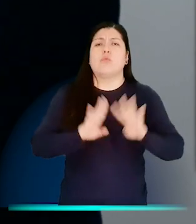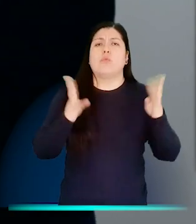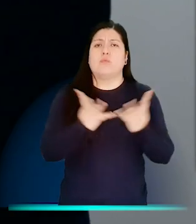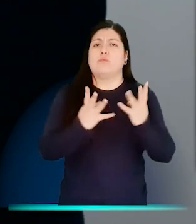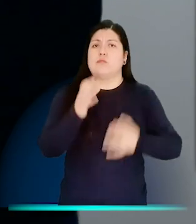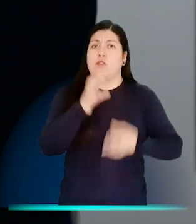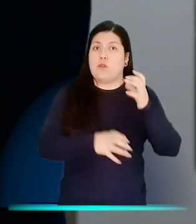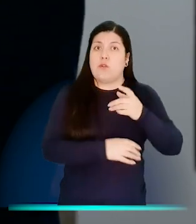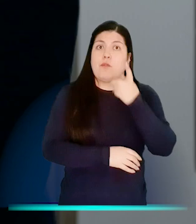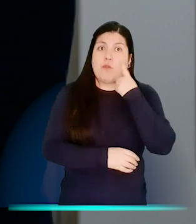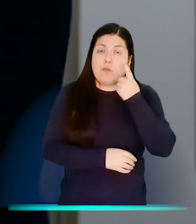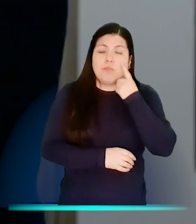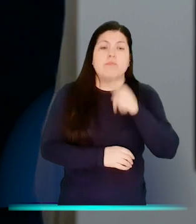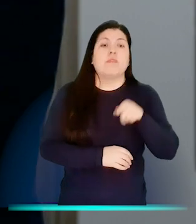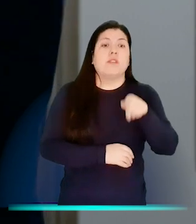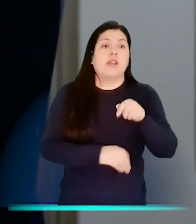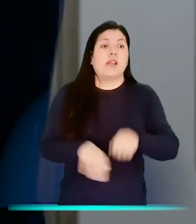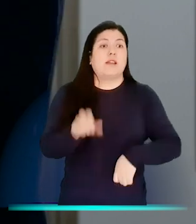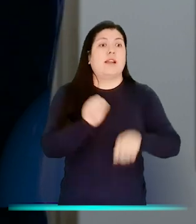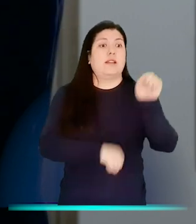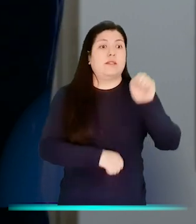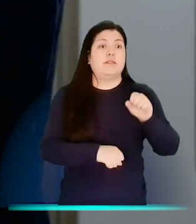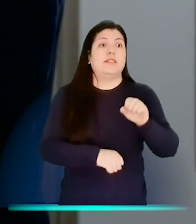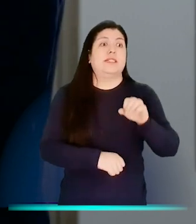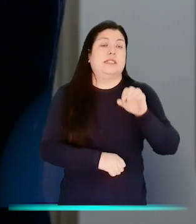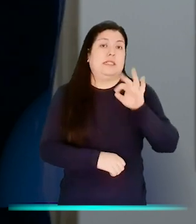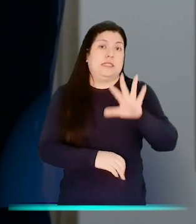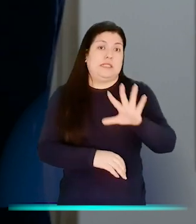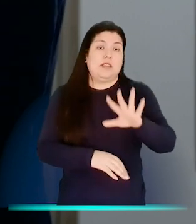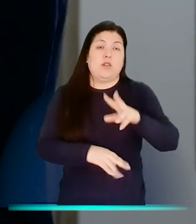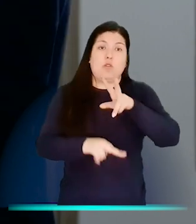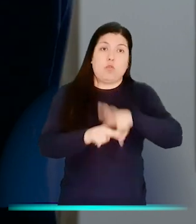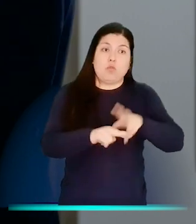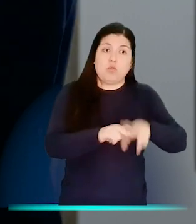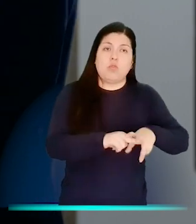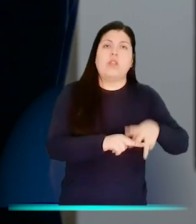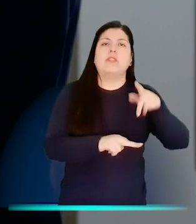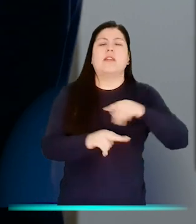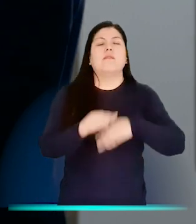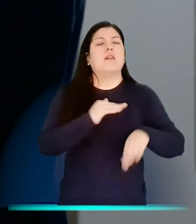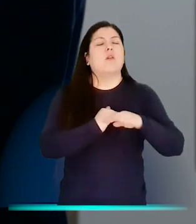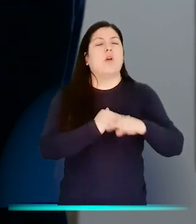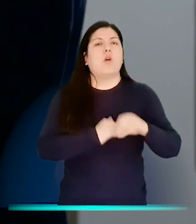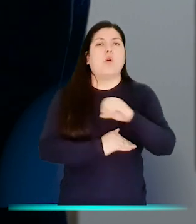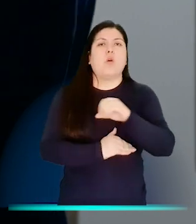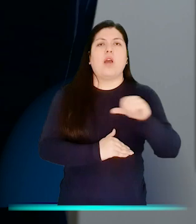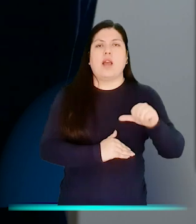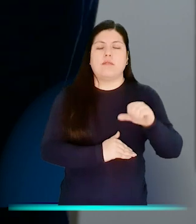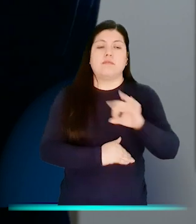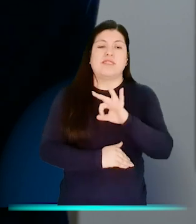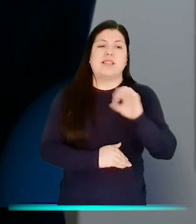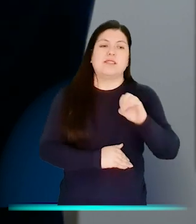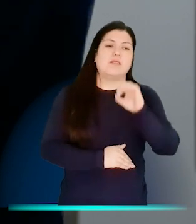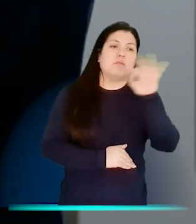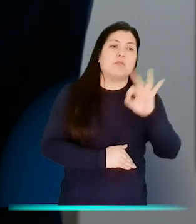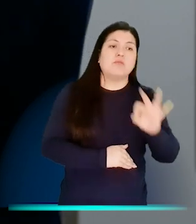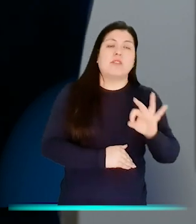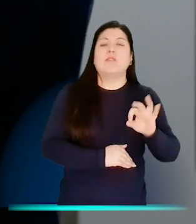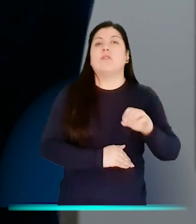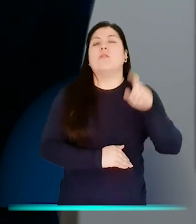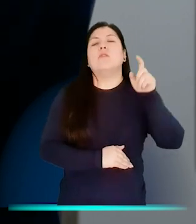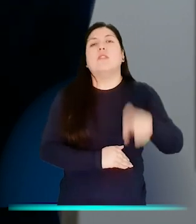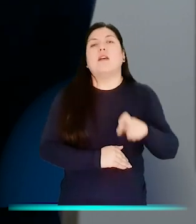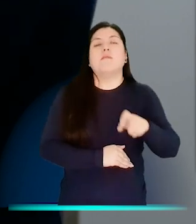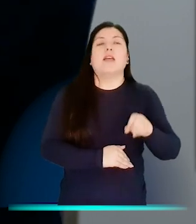las ordinarias de Congreso de la República, siempre que se elijan más de 5 curules, se debe cumplir la cuota de género, que es